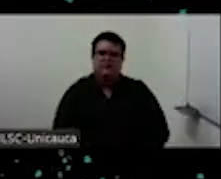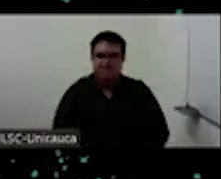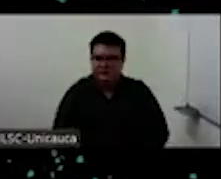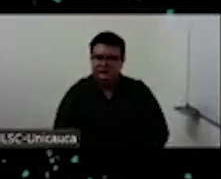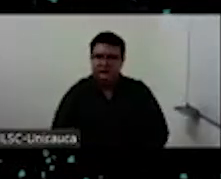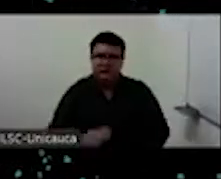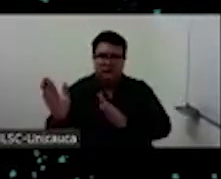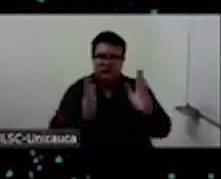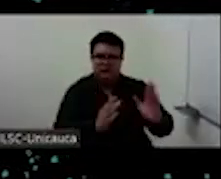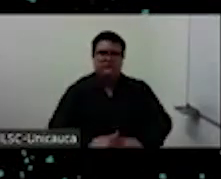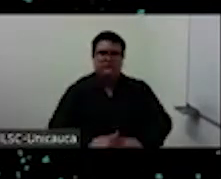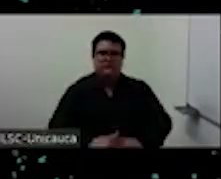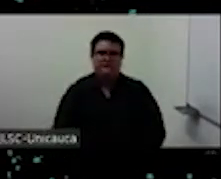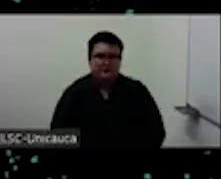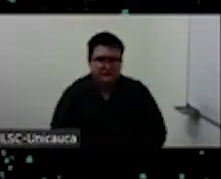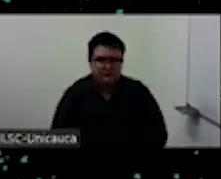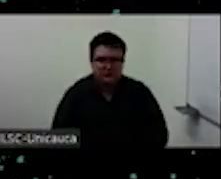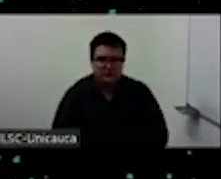Siguiente.